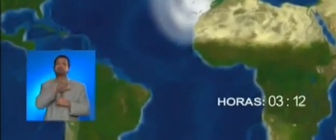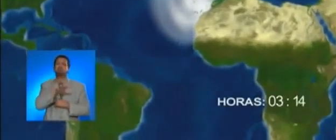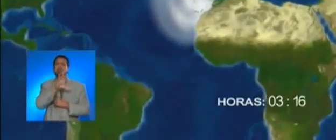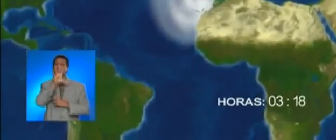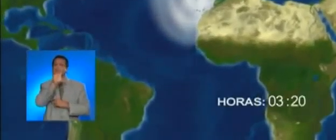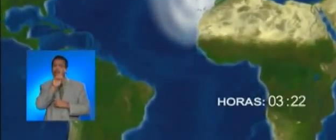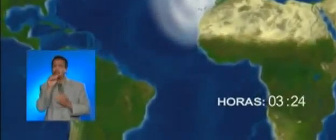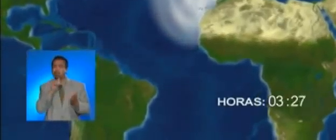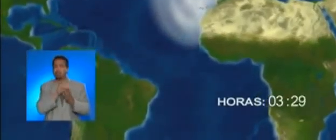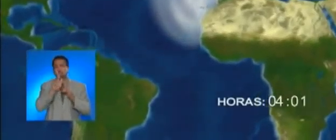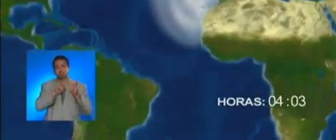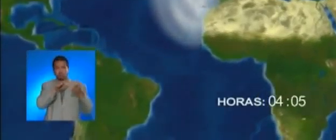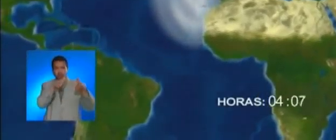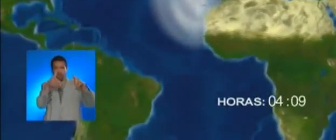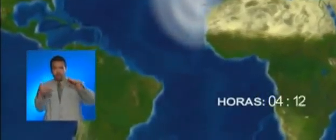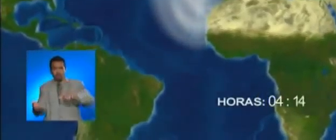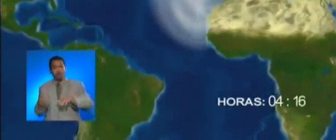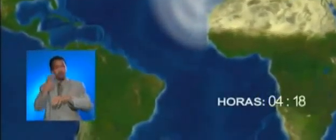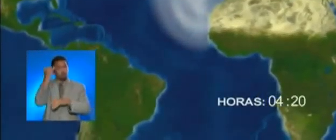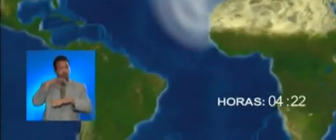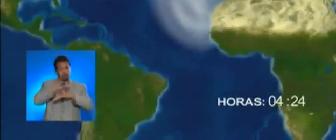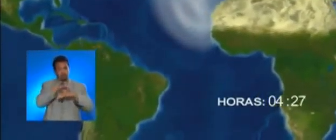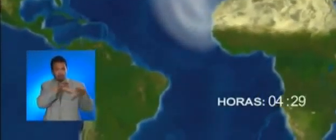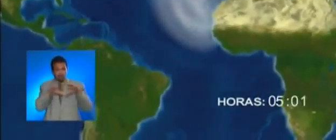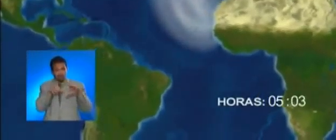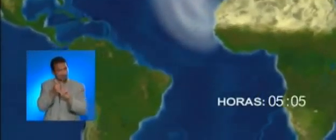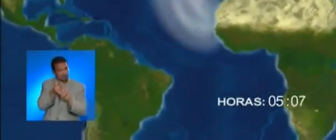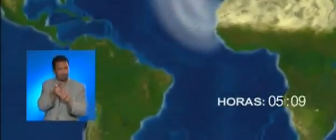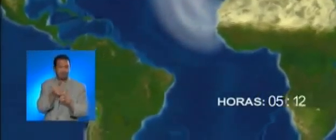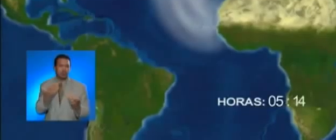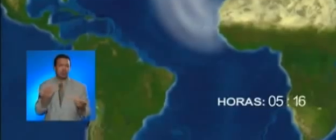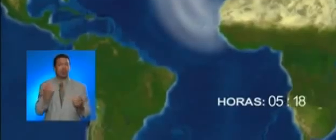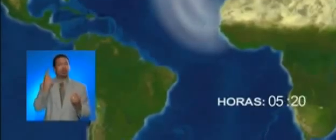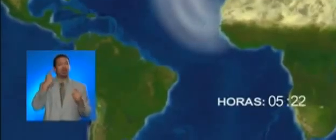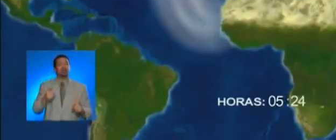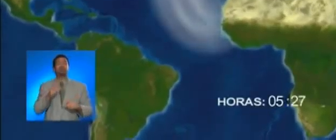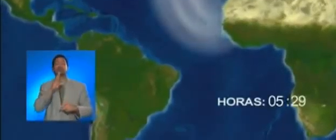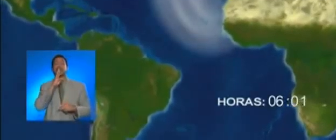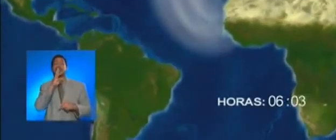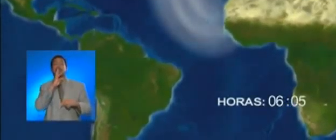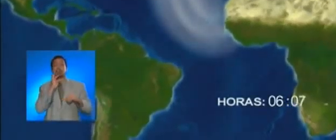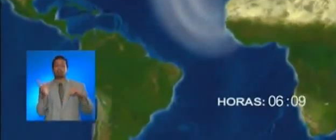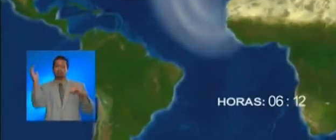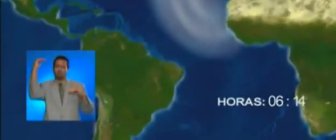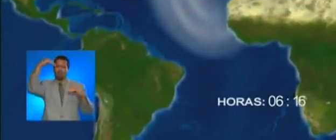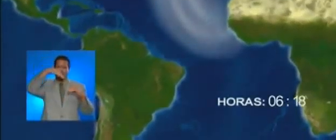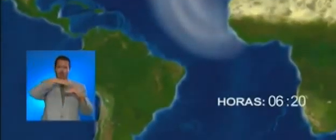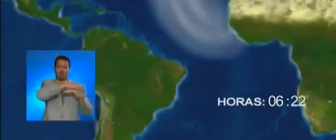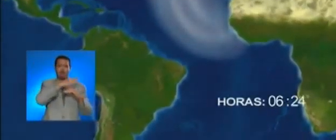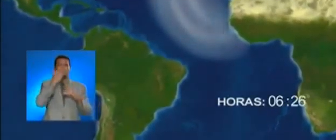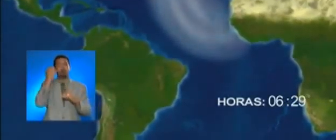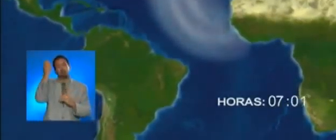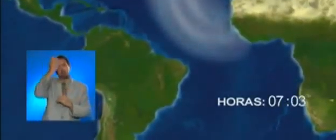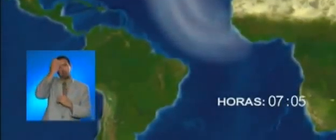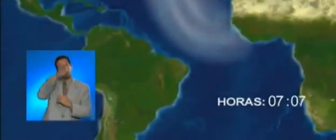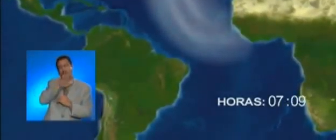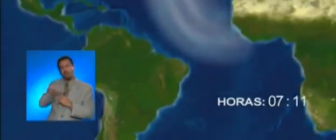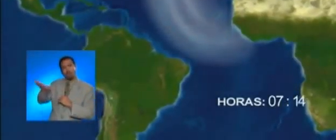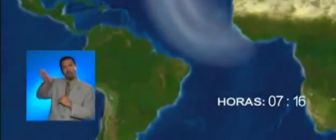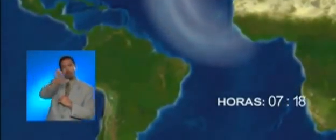originado tsunamis destructivos. Aunque la mayoría de estos han ocurrido en la cuenca del Pacífico, también hubo algunos que se reportaron en